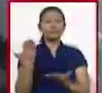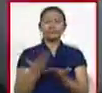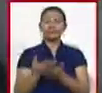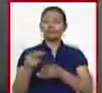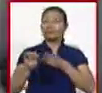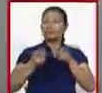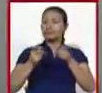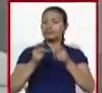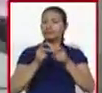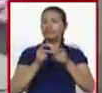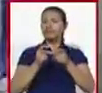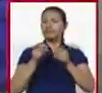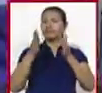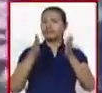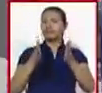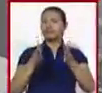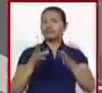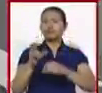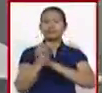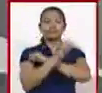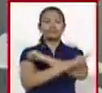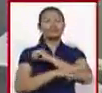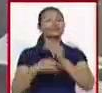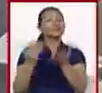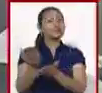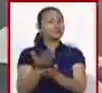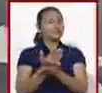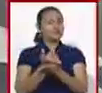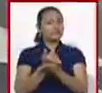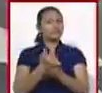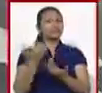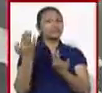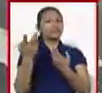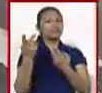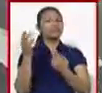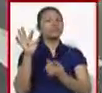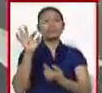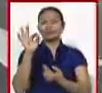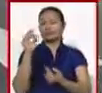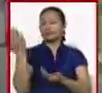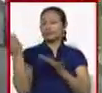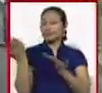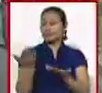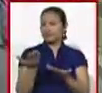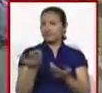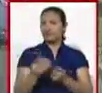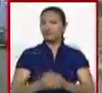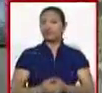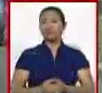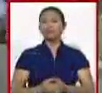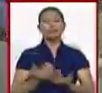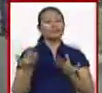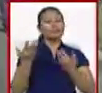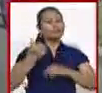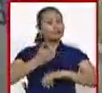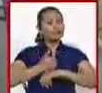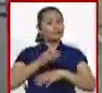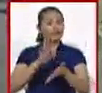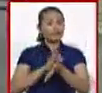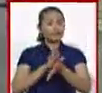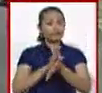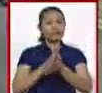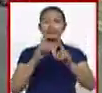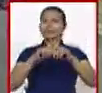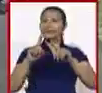el director nacional de recaudaciones y lo está esperando a las 9. Aquí, yo los invito, vayan, entrevístenlo, ahí está él, esperándolo con el